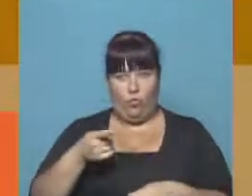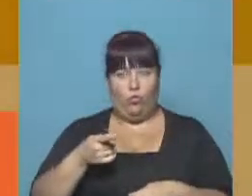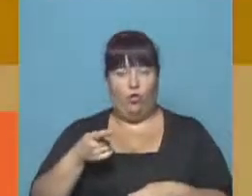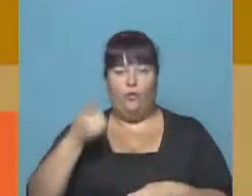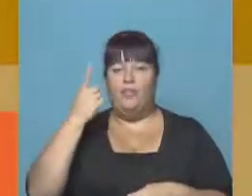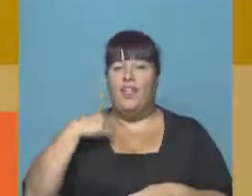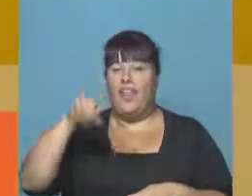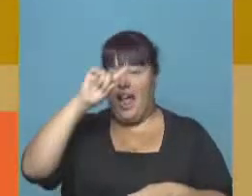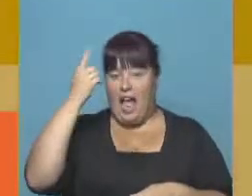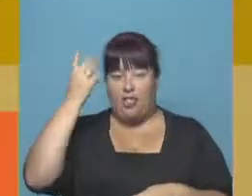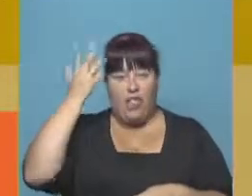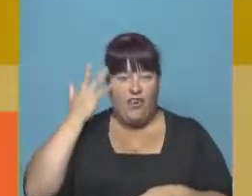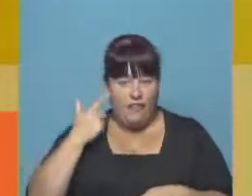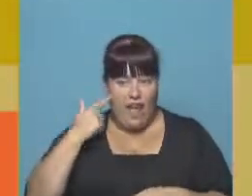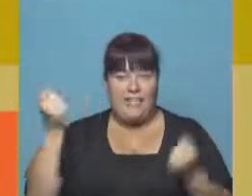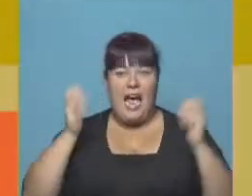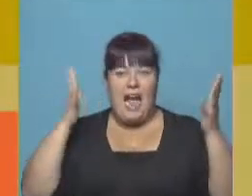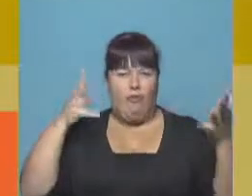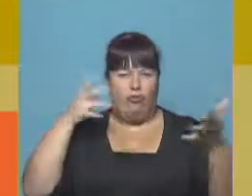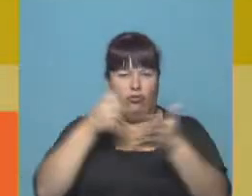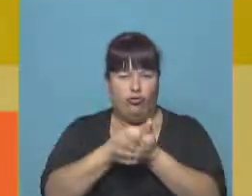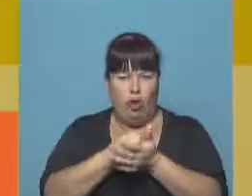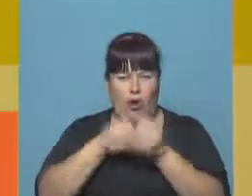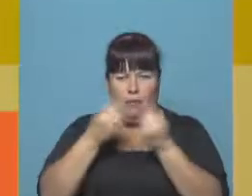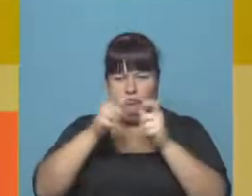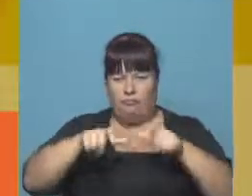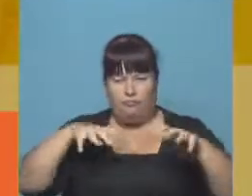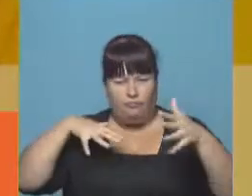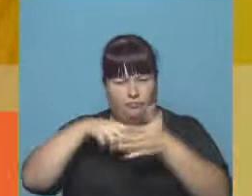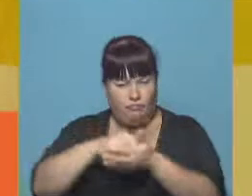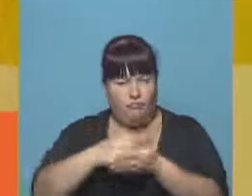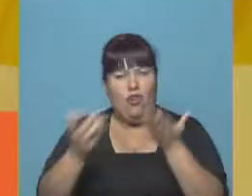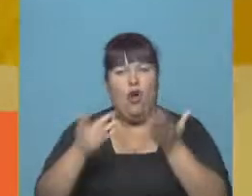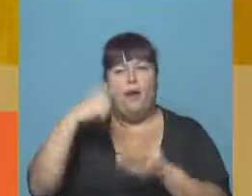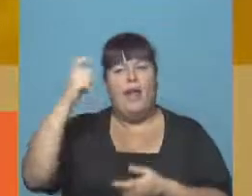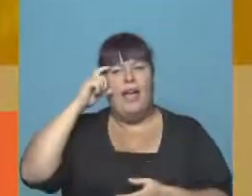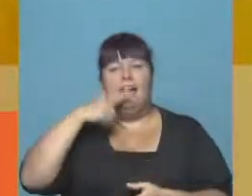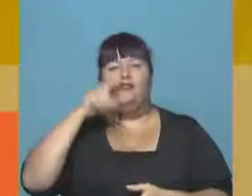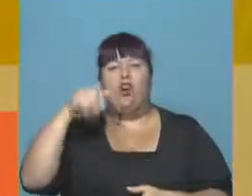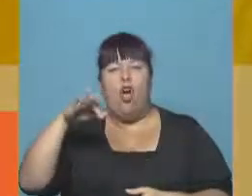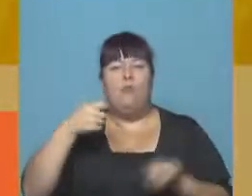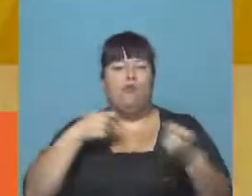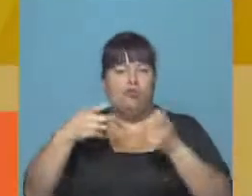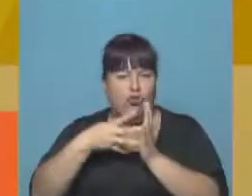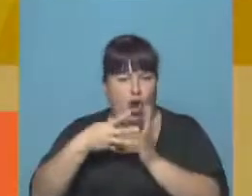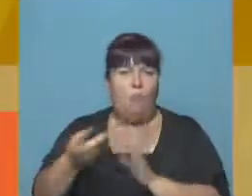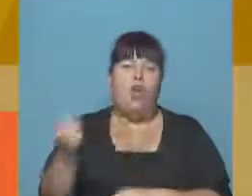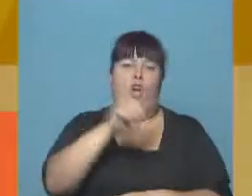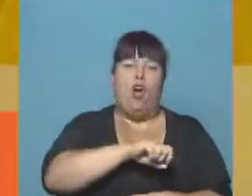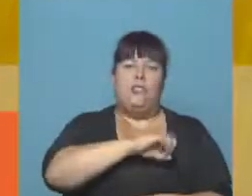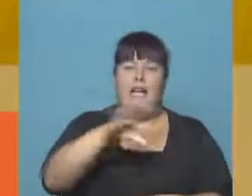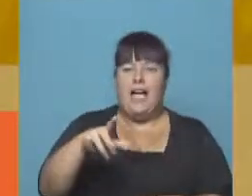el Día Nacional de Francia un camión embiste contra una multitud. Se puede comparar con Estocolmo, en un centro comercial. Se puede comparar con los